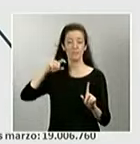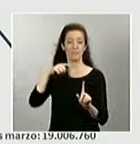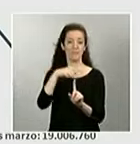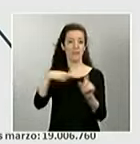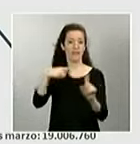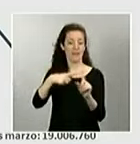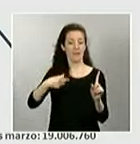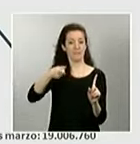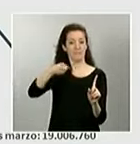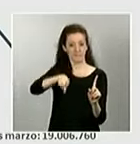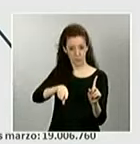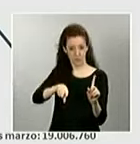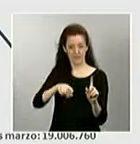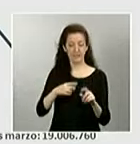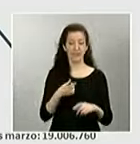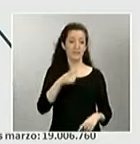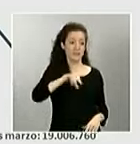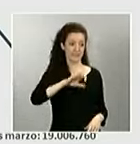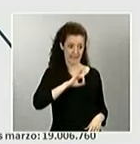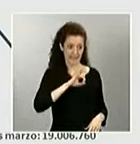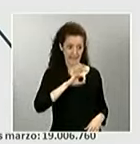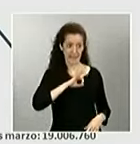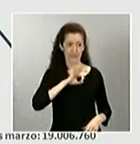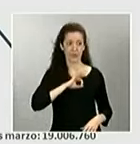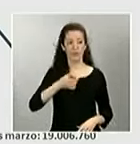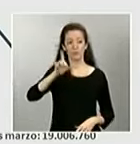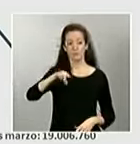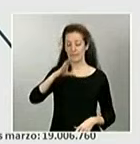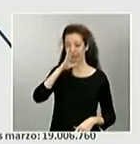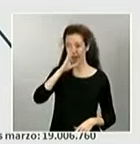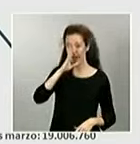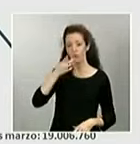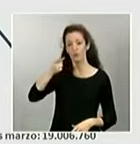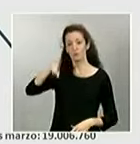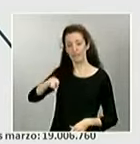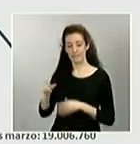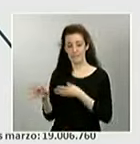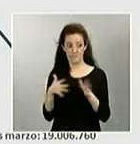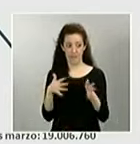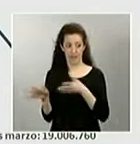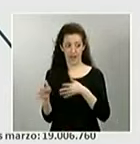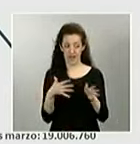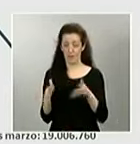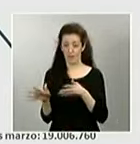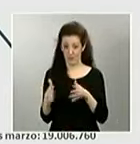en el mes de enero, en el mes de febrero y en el mes de marzo y como puede verse a partir de